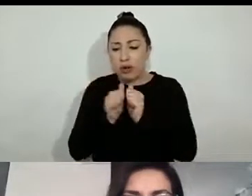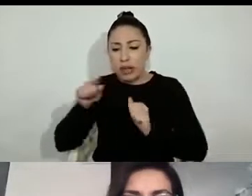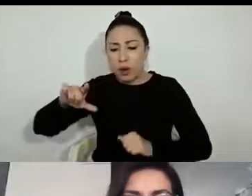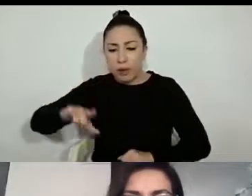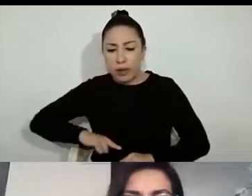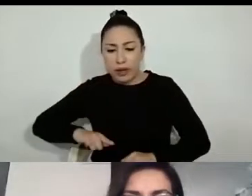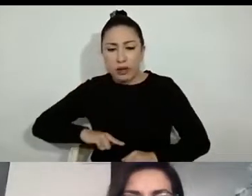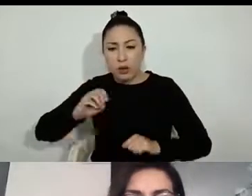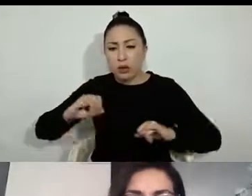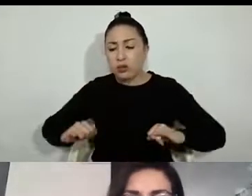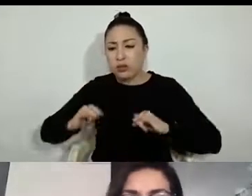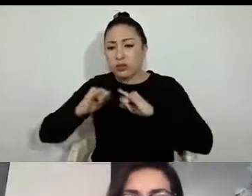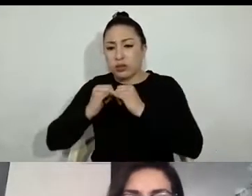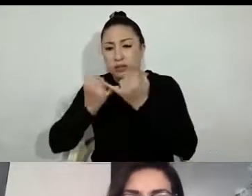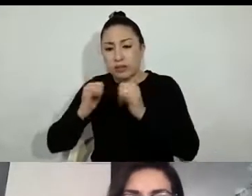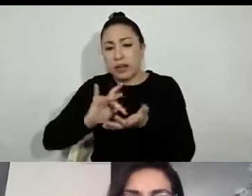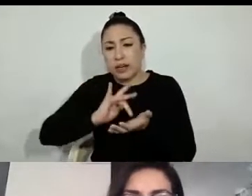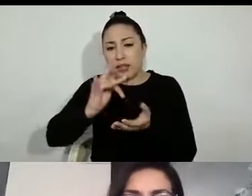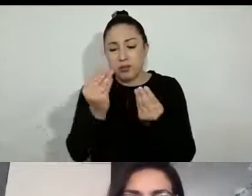Muchas gracias, estoy a sus órdenes.